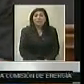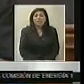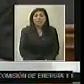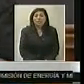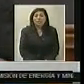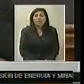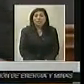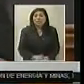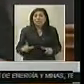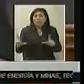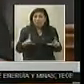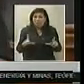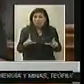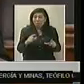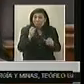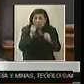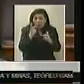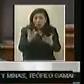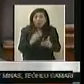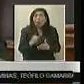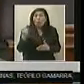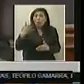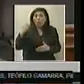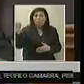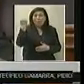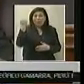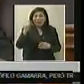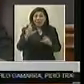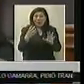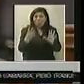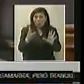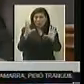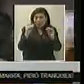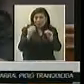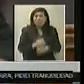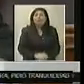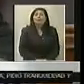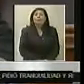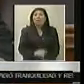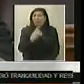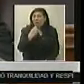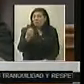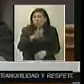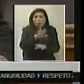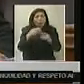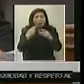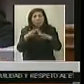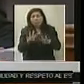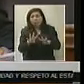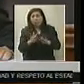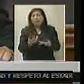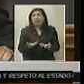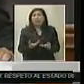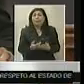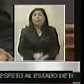los programas periodísticos que descubren justamente estos temas y que nos ponen en vilo al país. Presidente, la